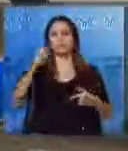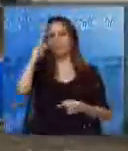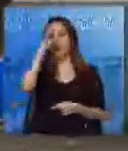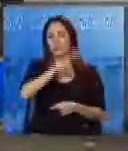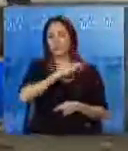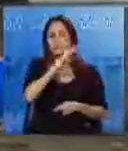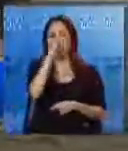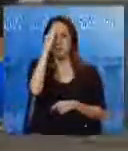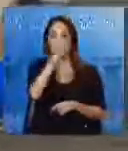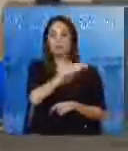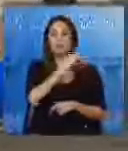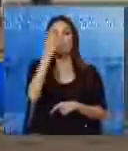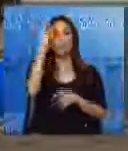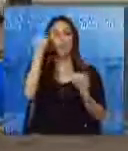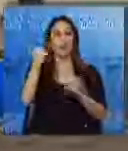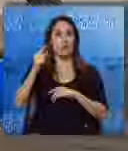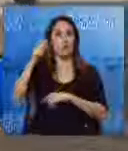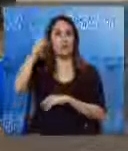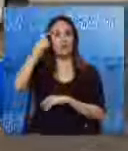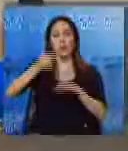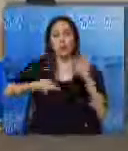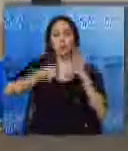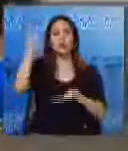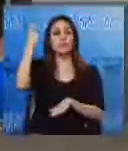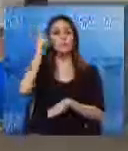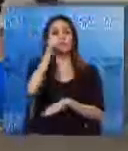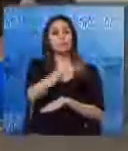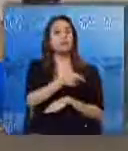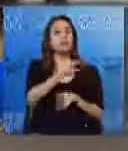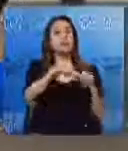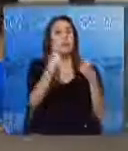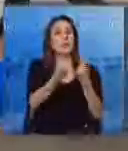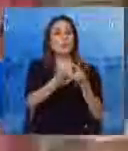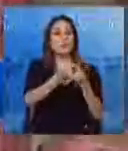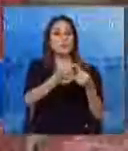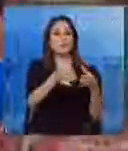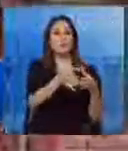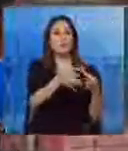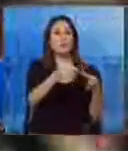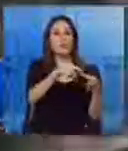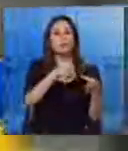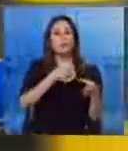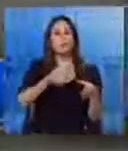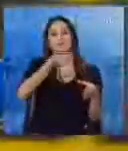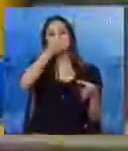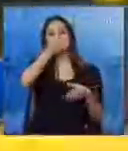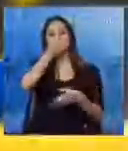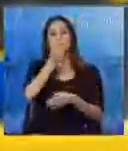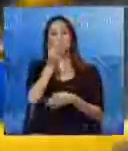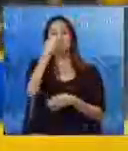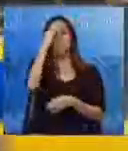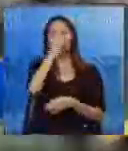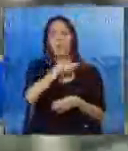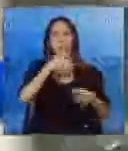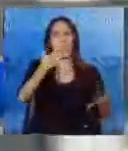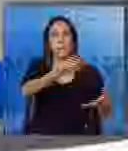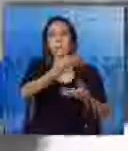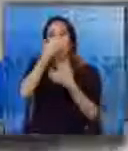autoridades de gobierno anunciaran el ultimátum a los integrantes de un grupo armado indígena que secuestró a dos oficiales del ejército